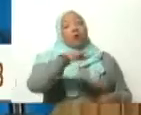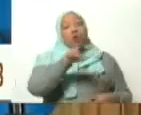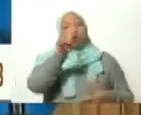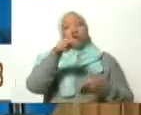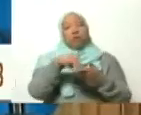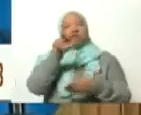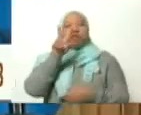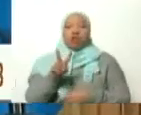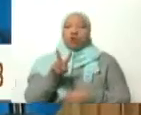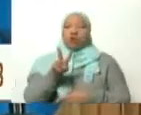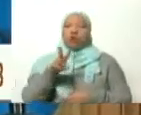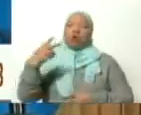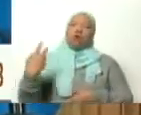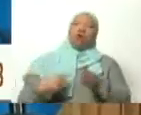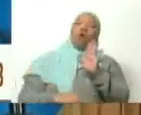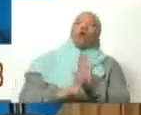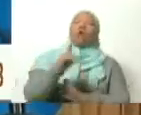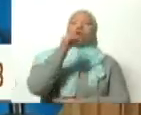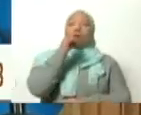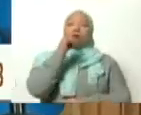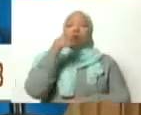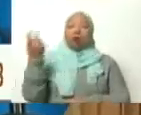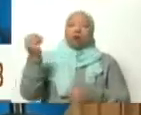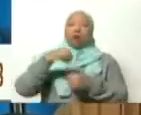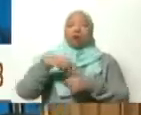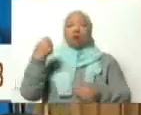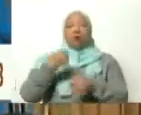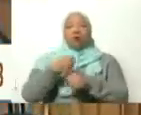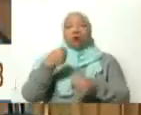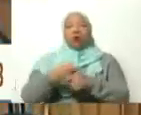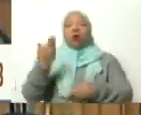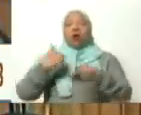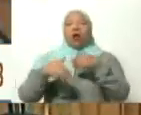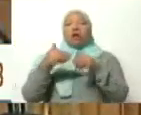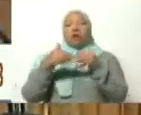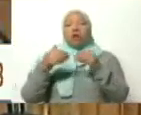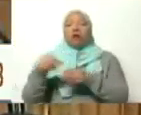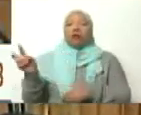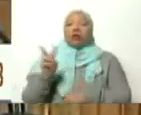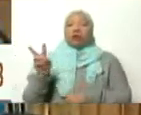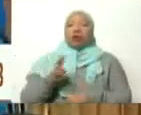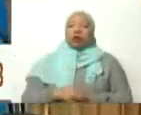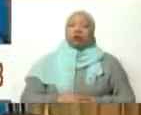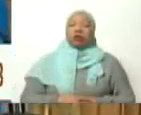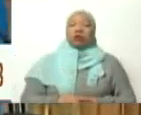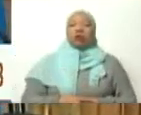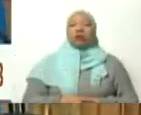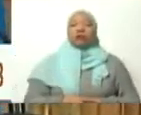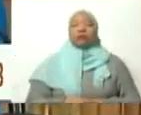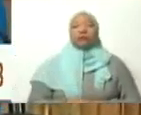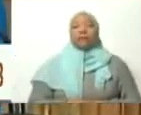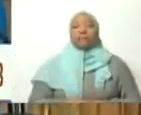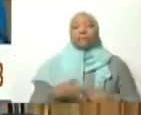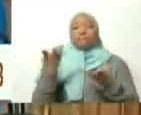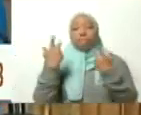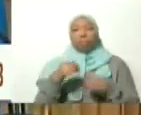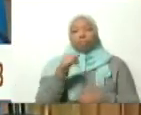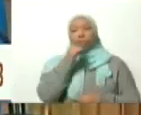2022, hemos recuperado los ingresos en divisas de Venezuela a unos niveles que van a